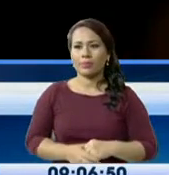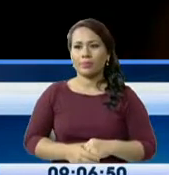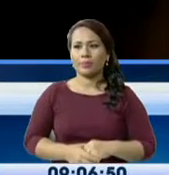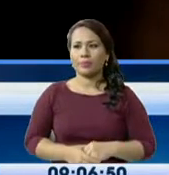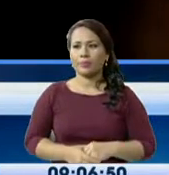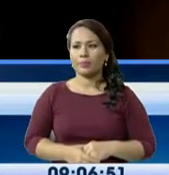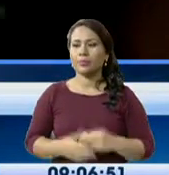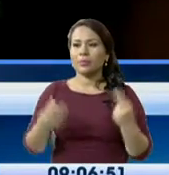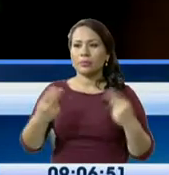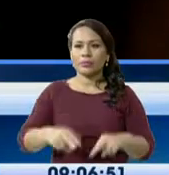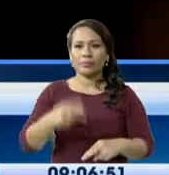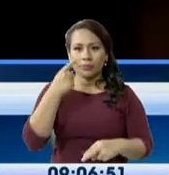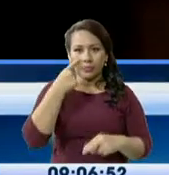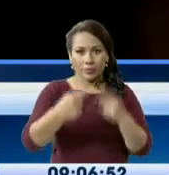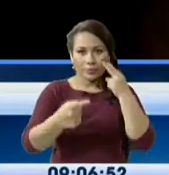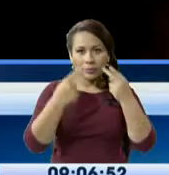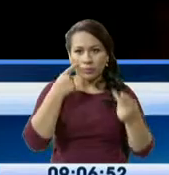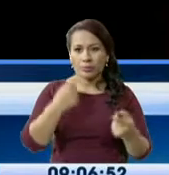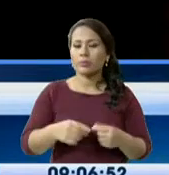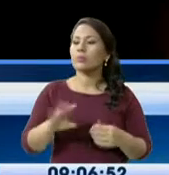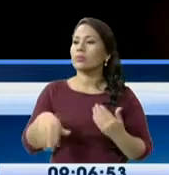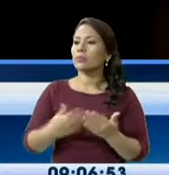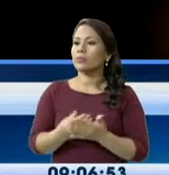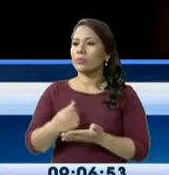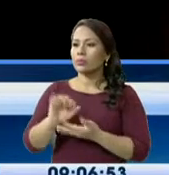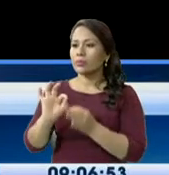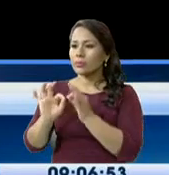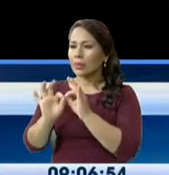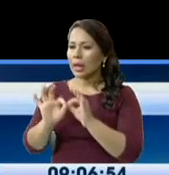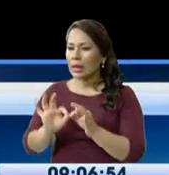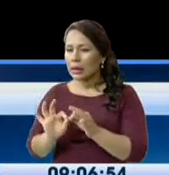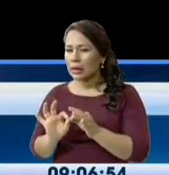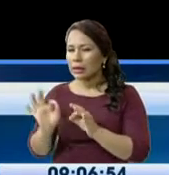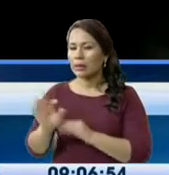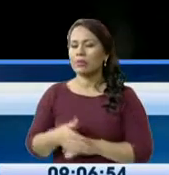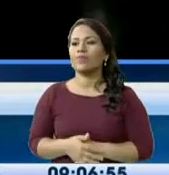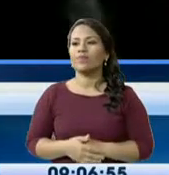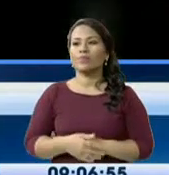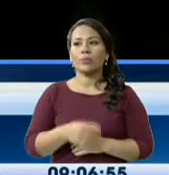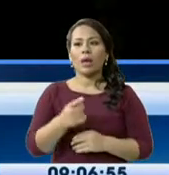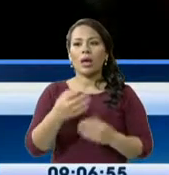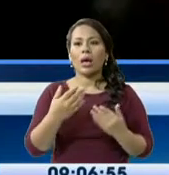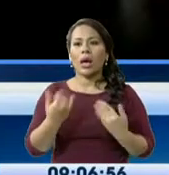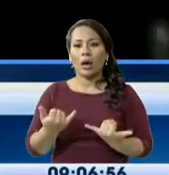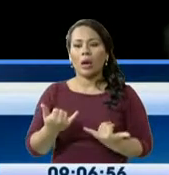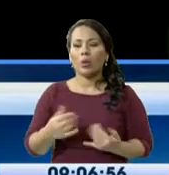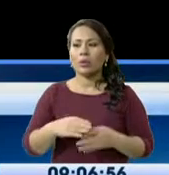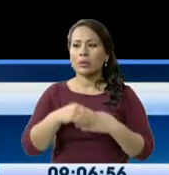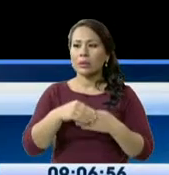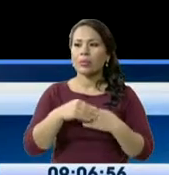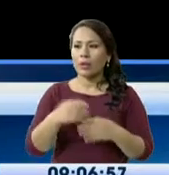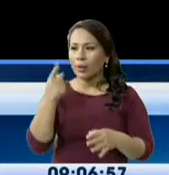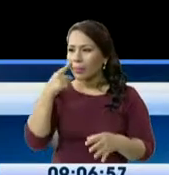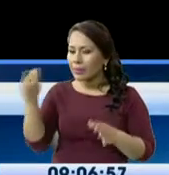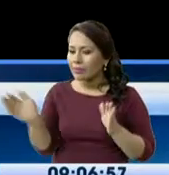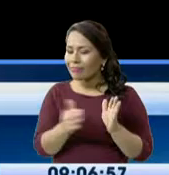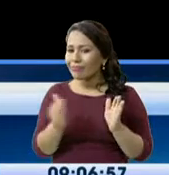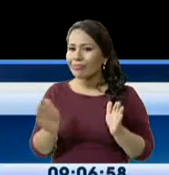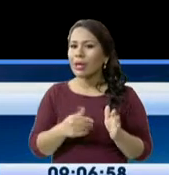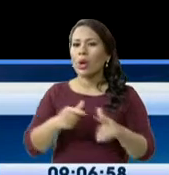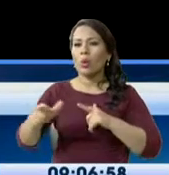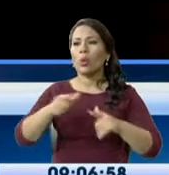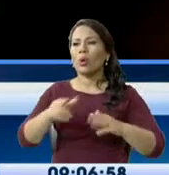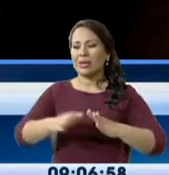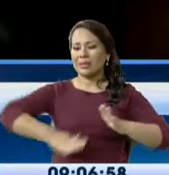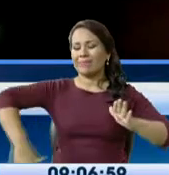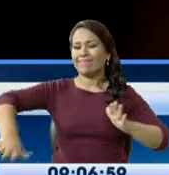ellos quisieran que, no sé, que se les haga algo temporal, de pronto un asentamiento, si cabe el